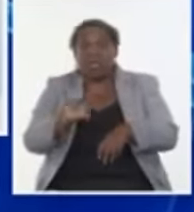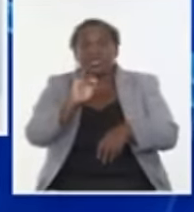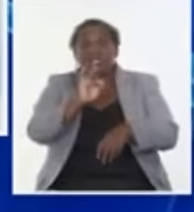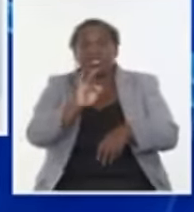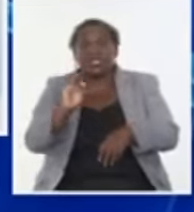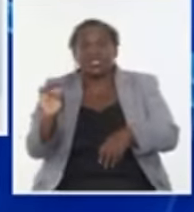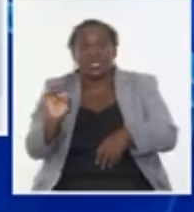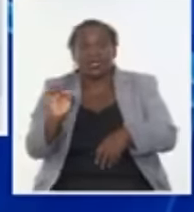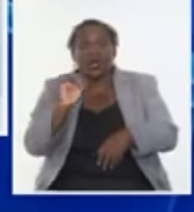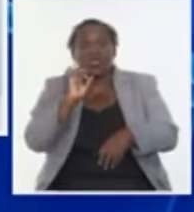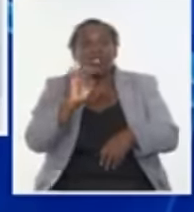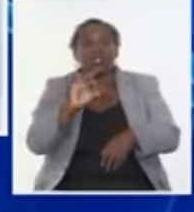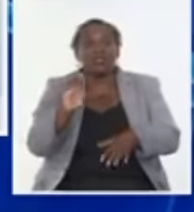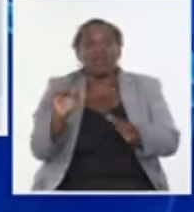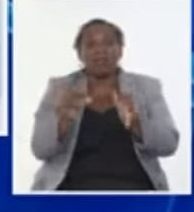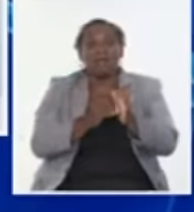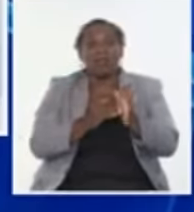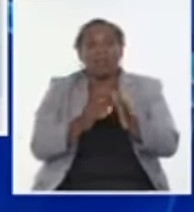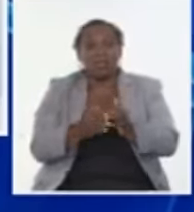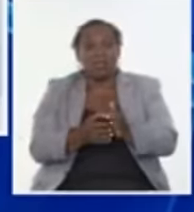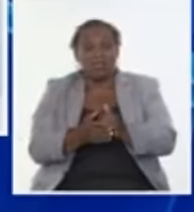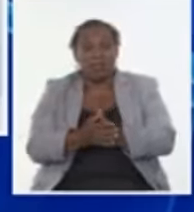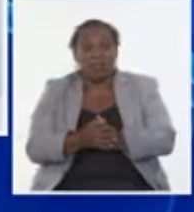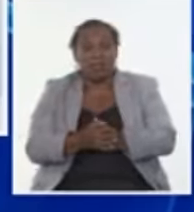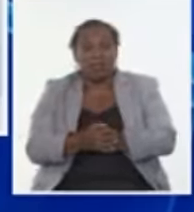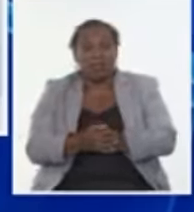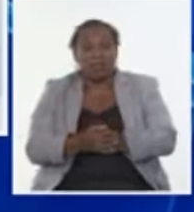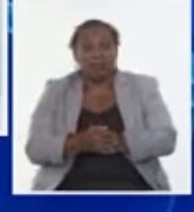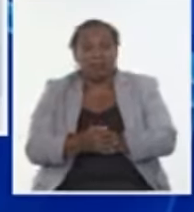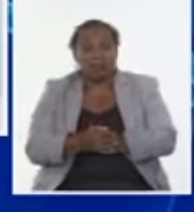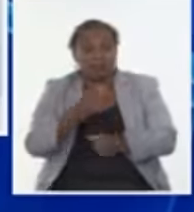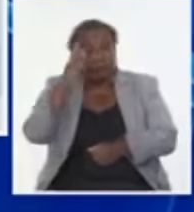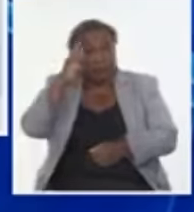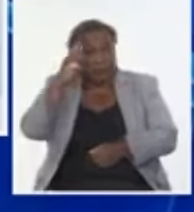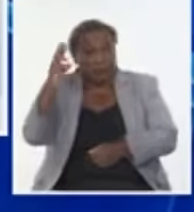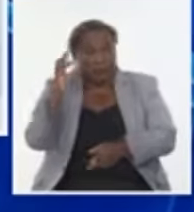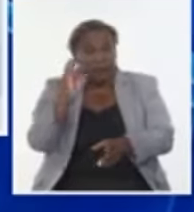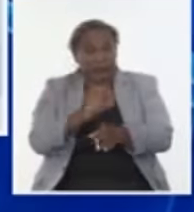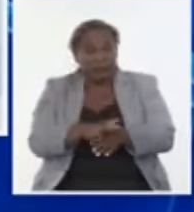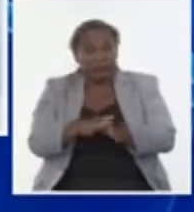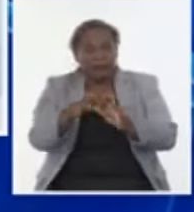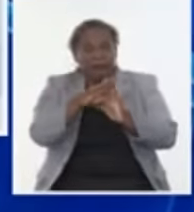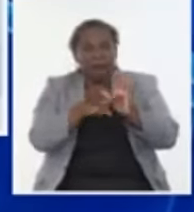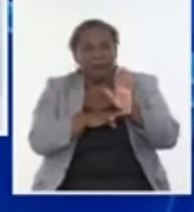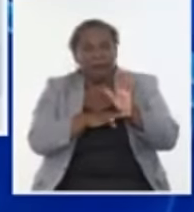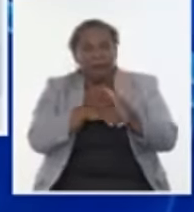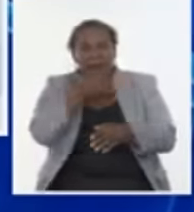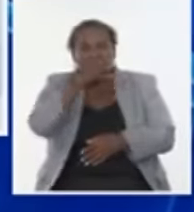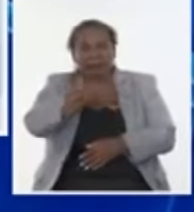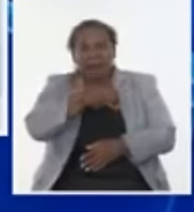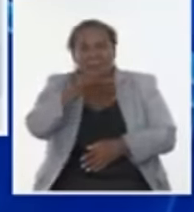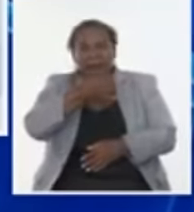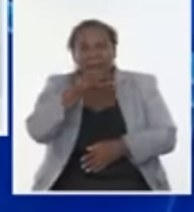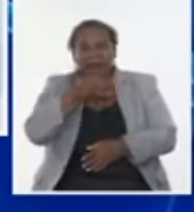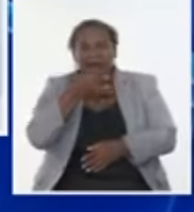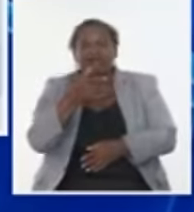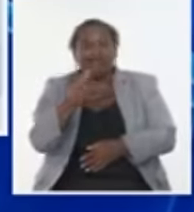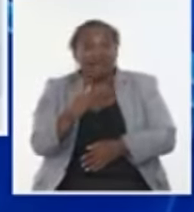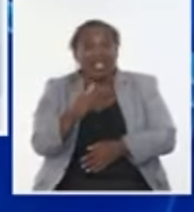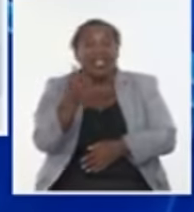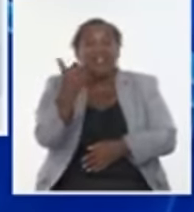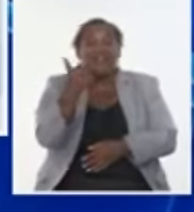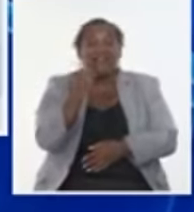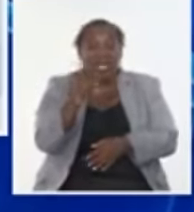nivel nacional. Ustedes recuerden que cuando empezó el programa se decía, bueno, vamos a llegar a 10 metros